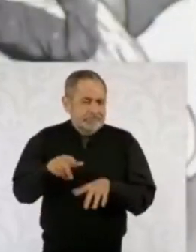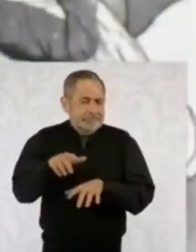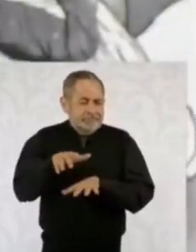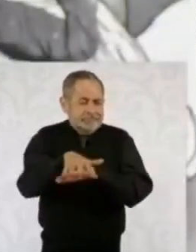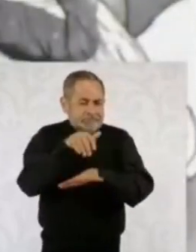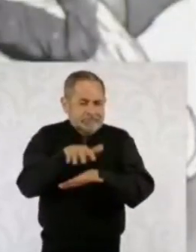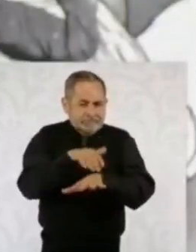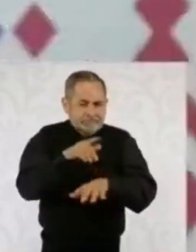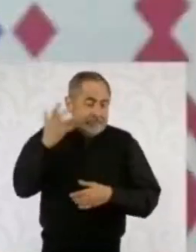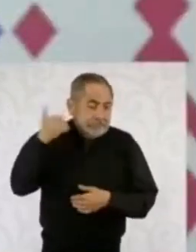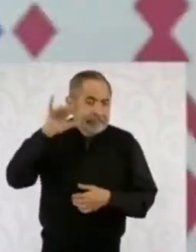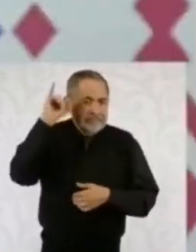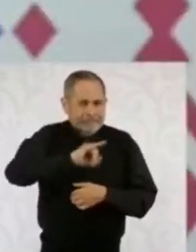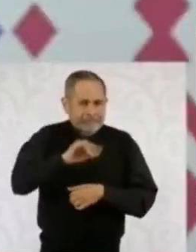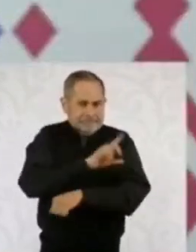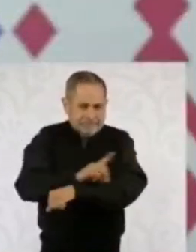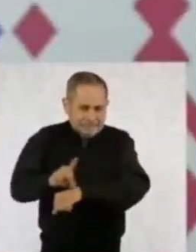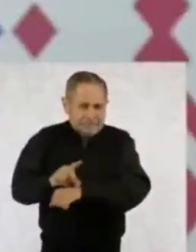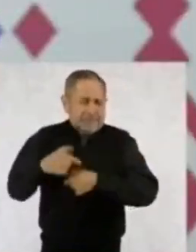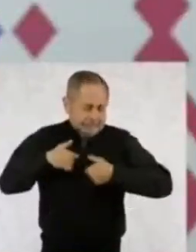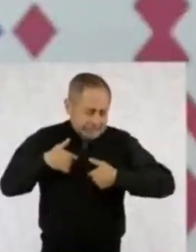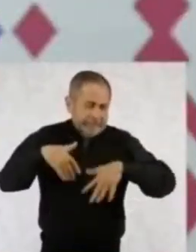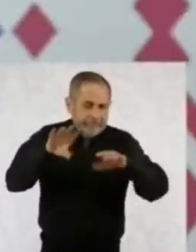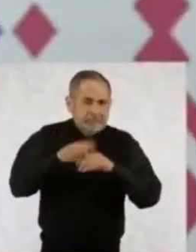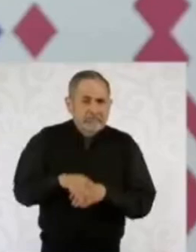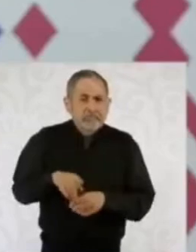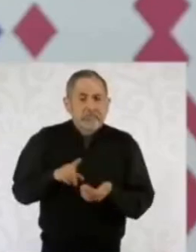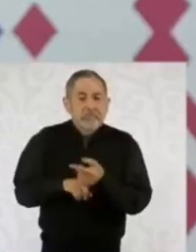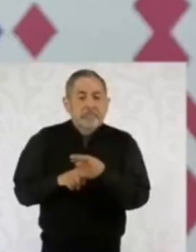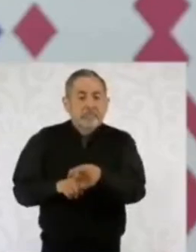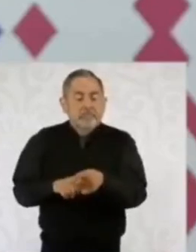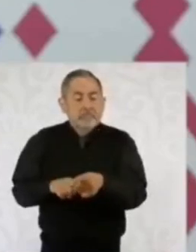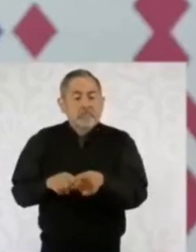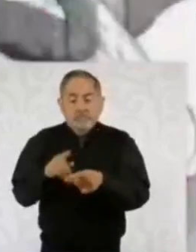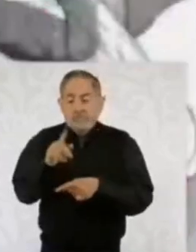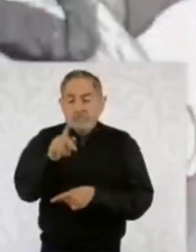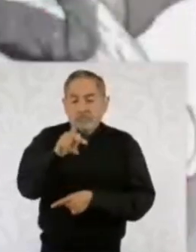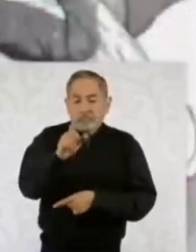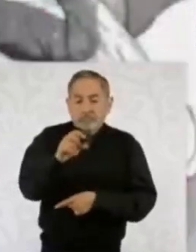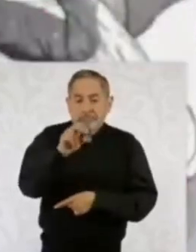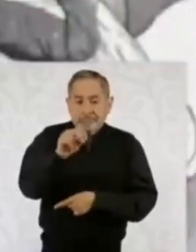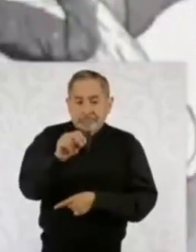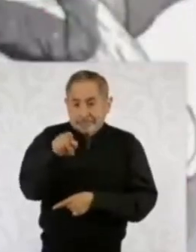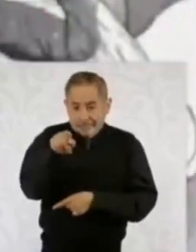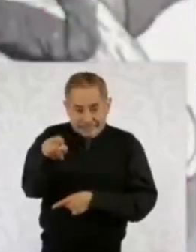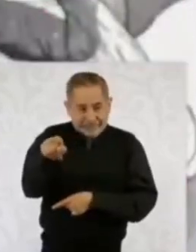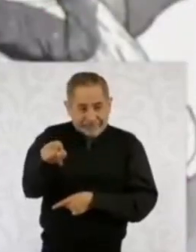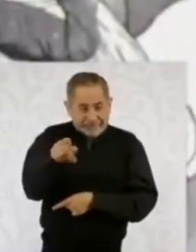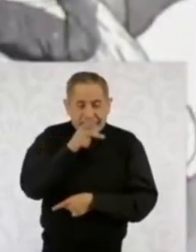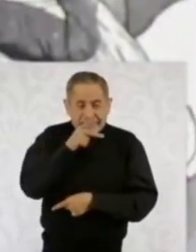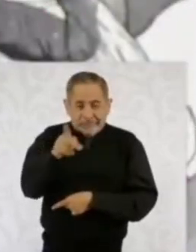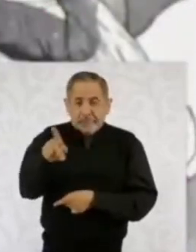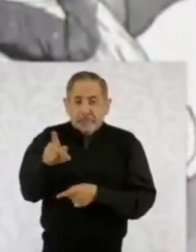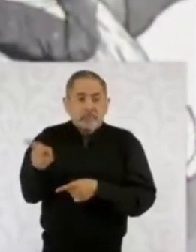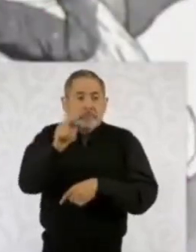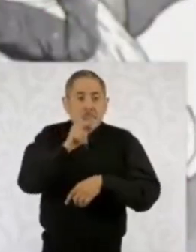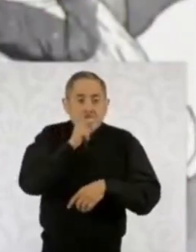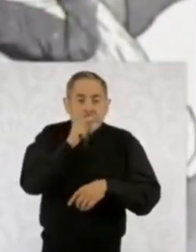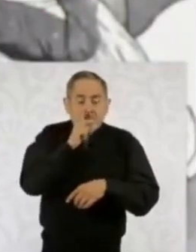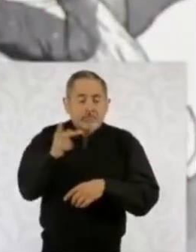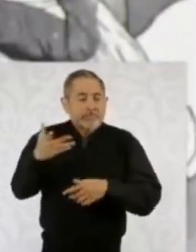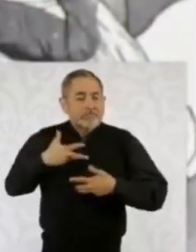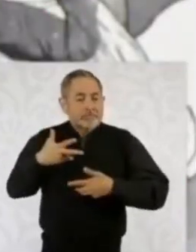era jefa delegacional. Hay un busto del padre de Pedro Aces ahí en San Fernando, porque tienen una historia en